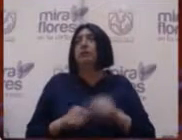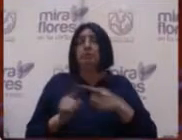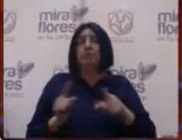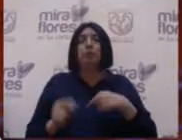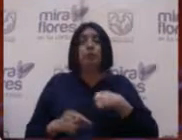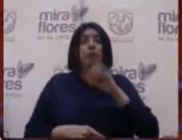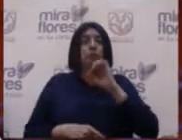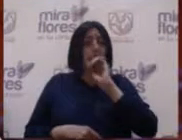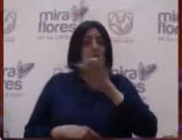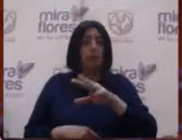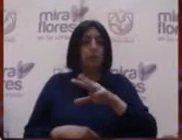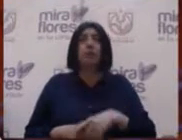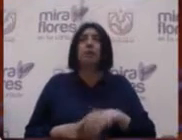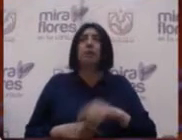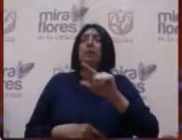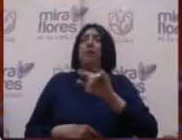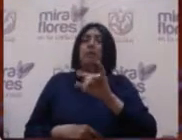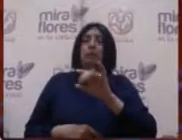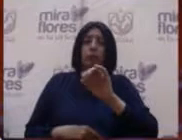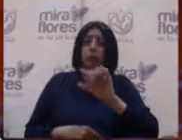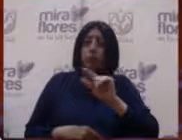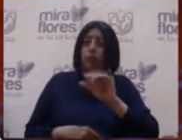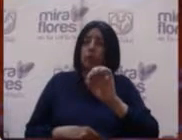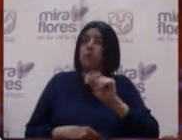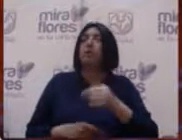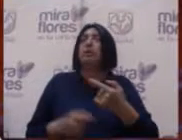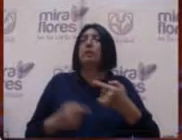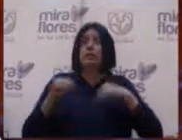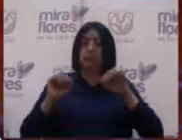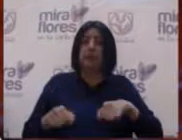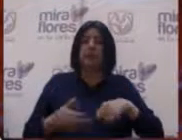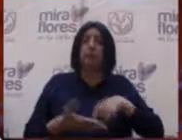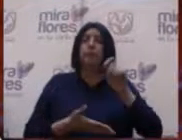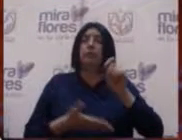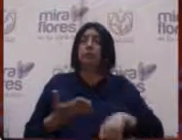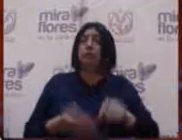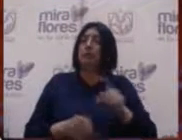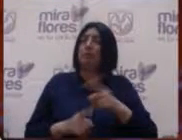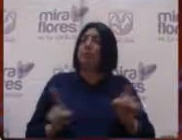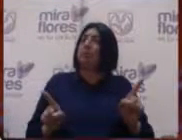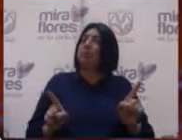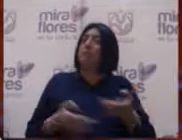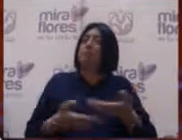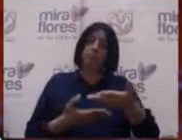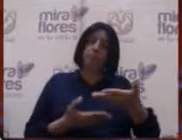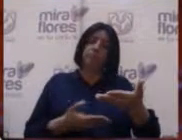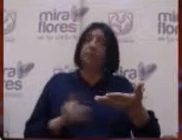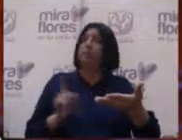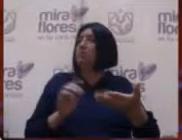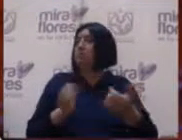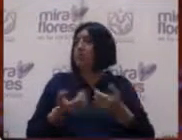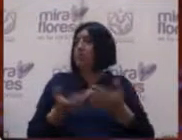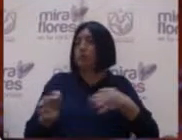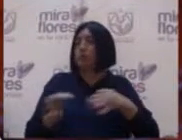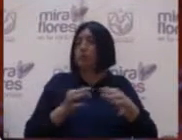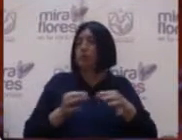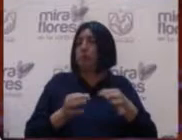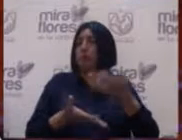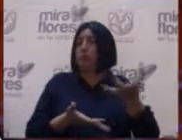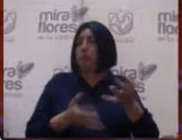le dije a la señora Gioconda que lo firmaba sin los argumentos que yo había expuesto en la